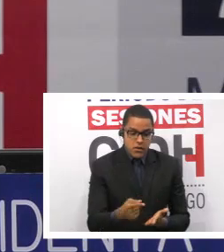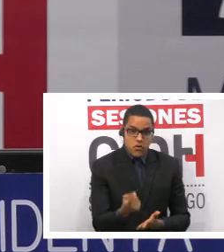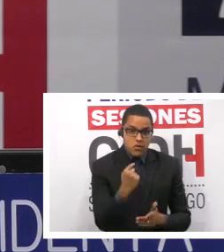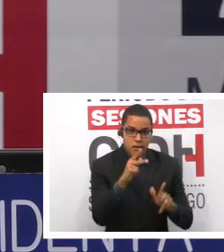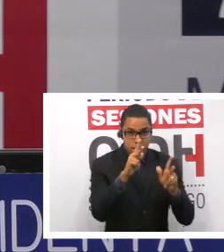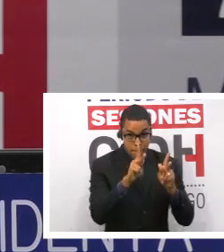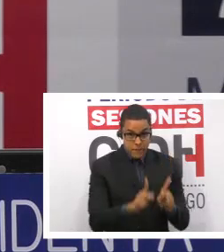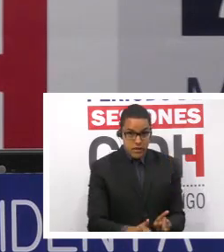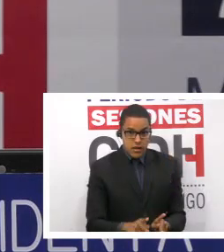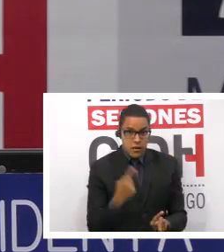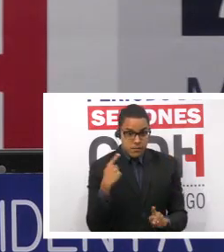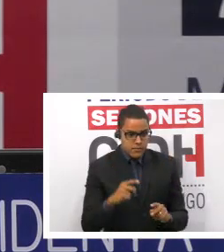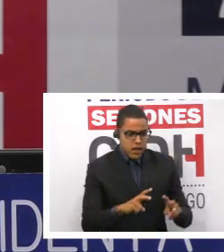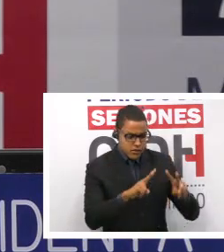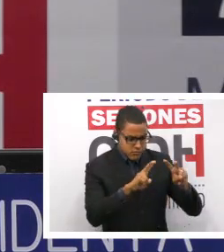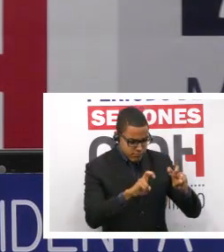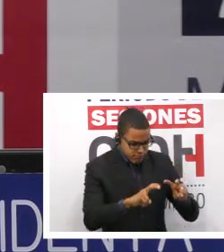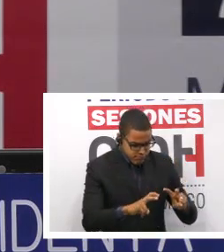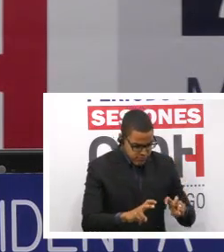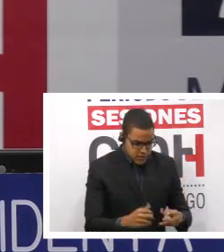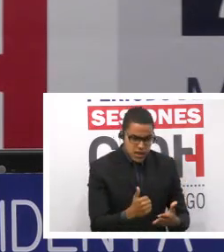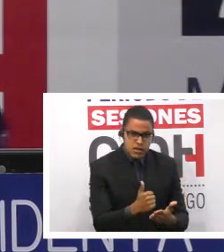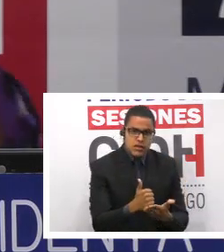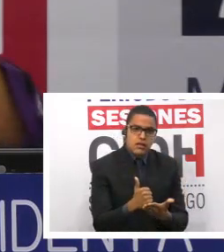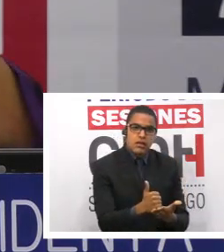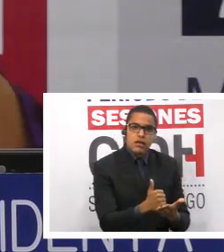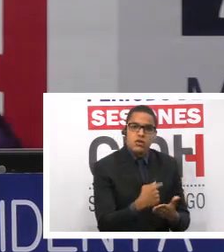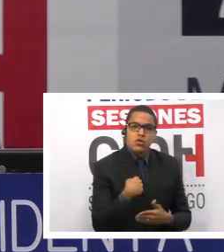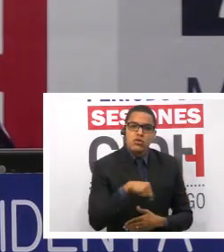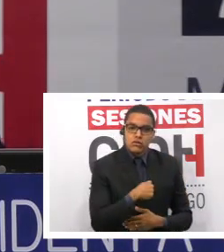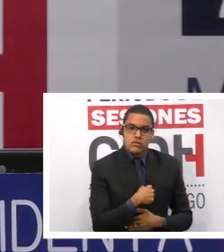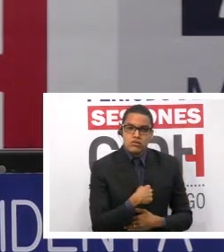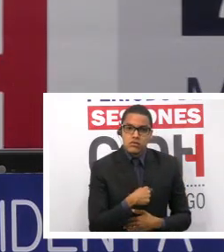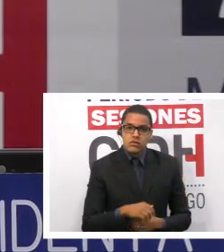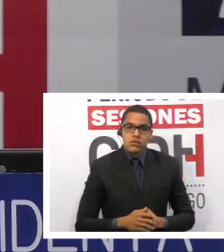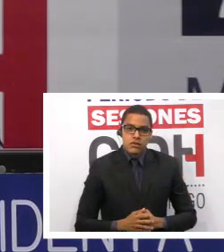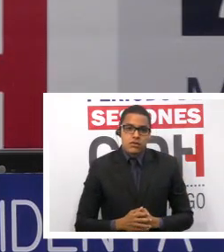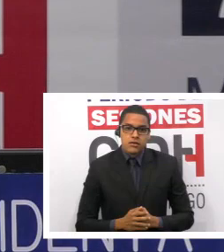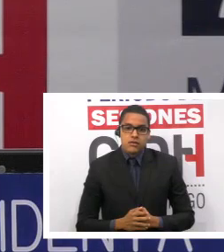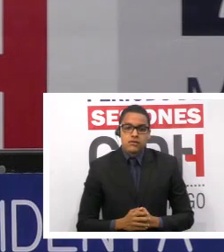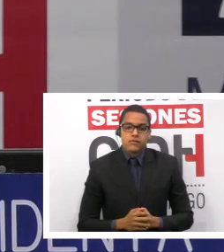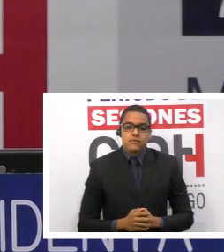and otro garzón son millones a saber antes